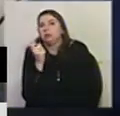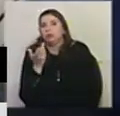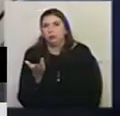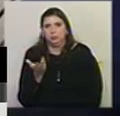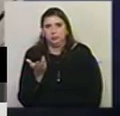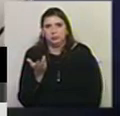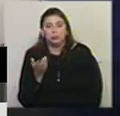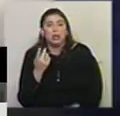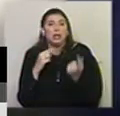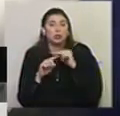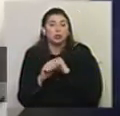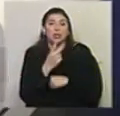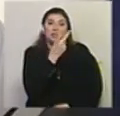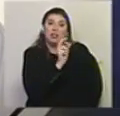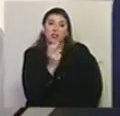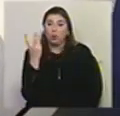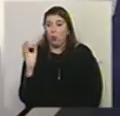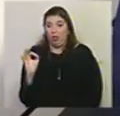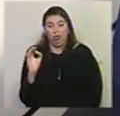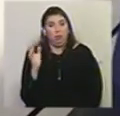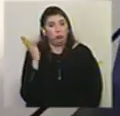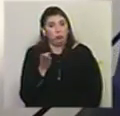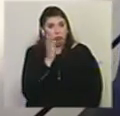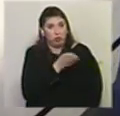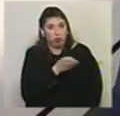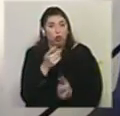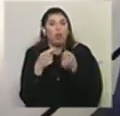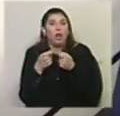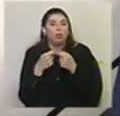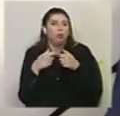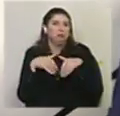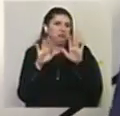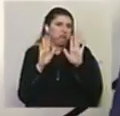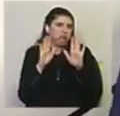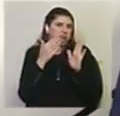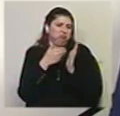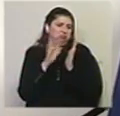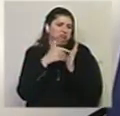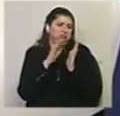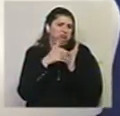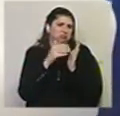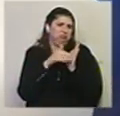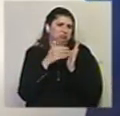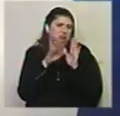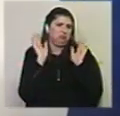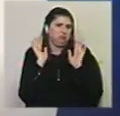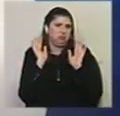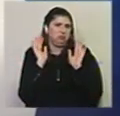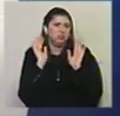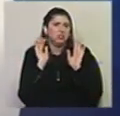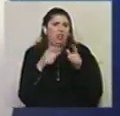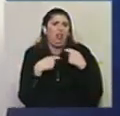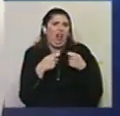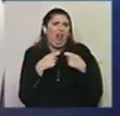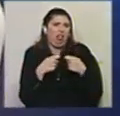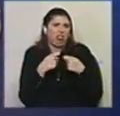Decías, entre el 20 y el 40% del gasto es despilfarro. Quedémonos con el 20 y pongámonos a Uruguay